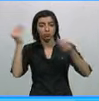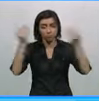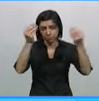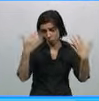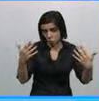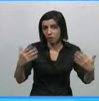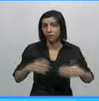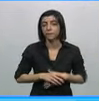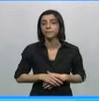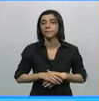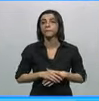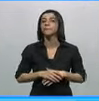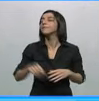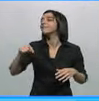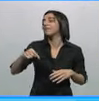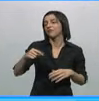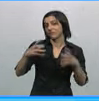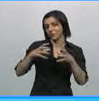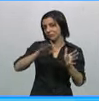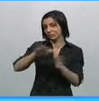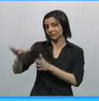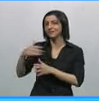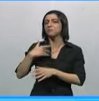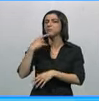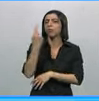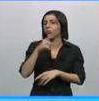mundo del fútbol. ¿Cuánto te gusta el tenis?